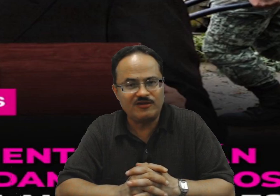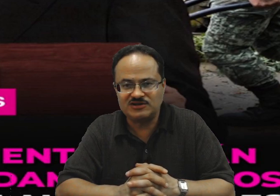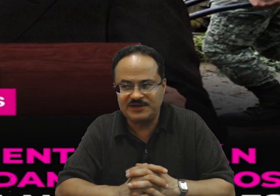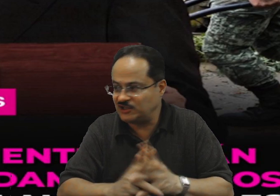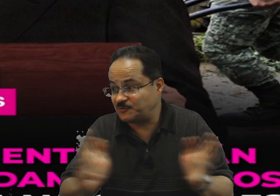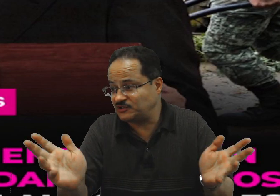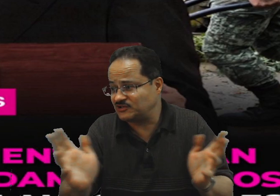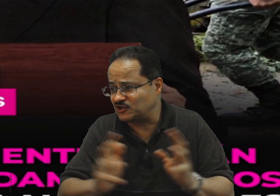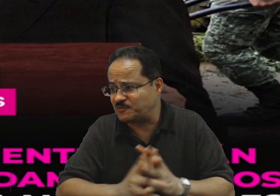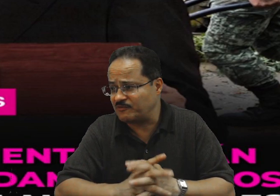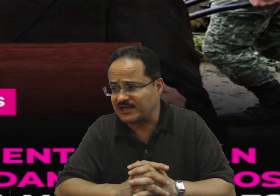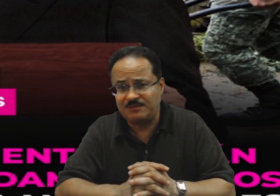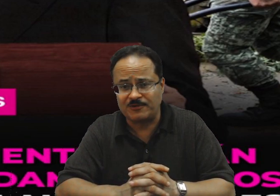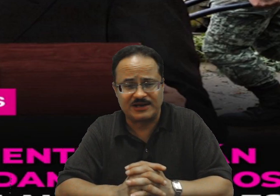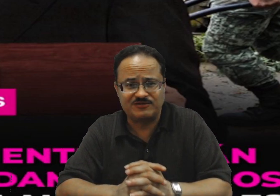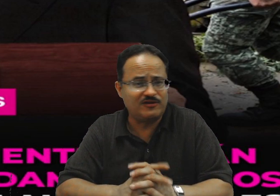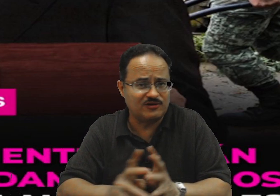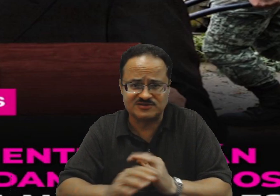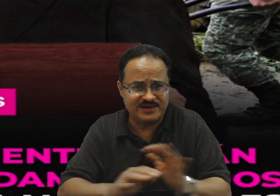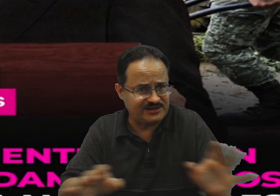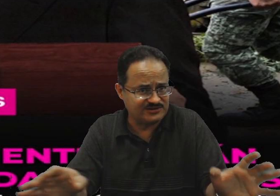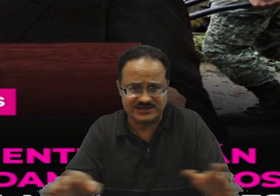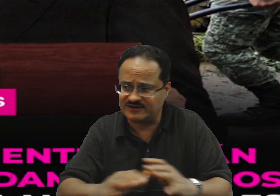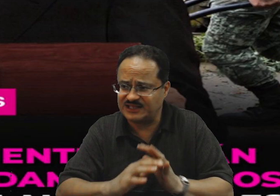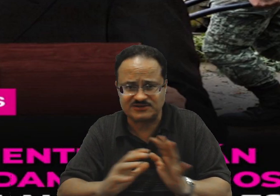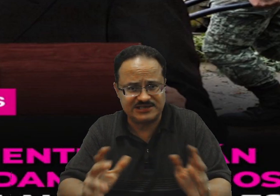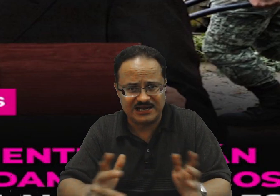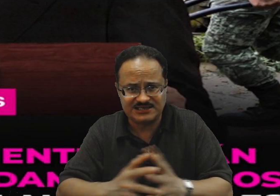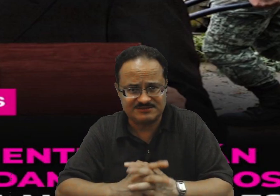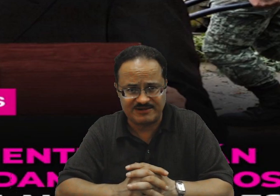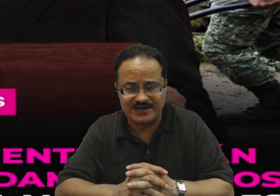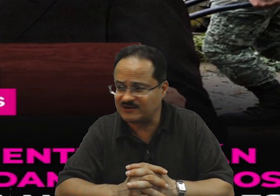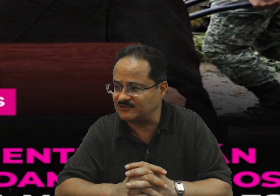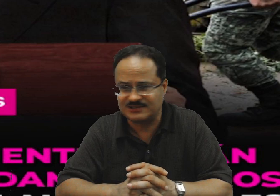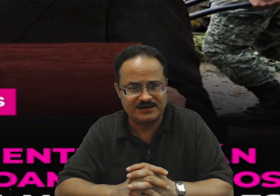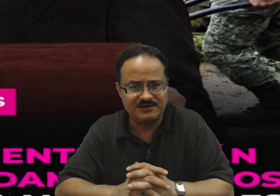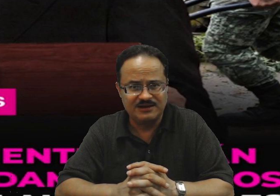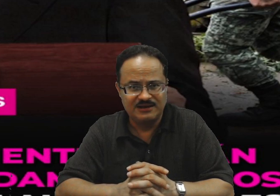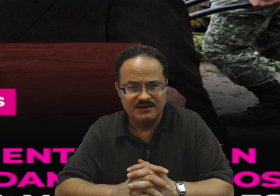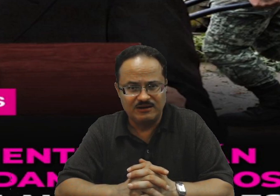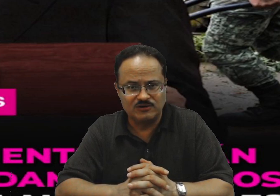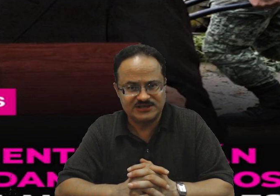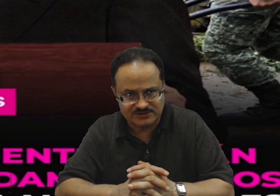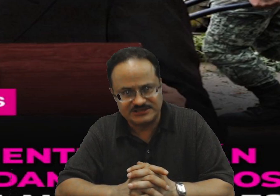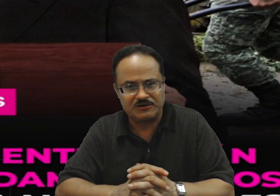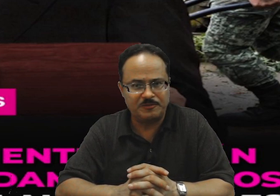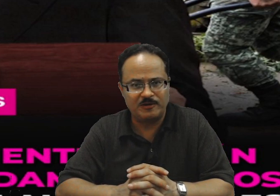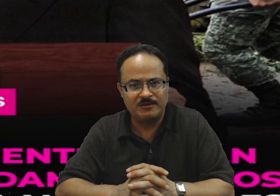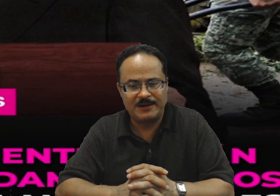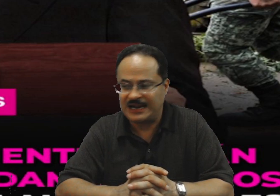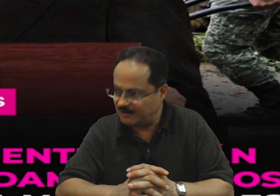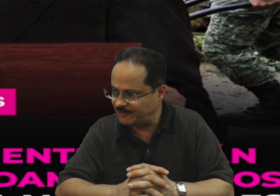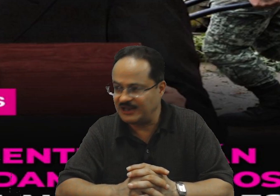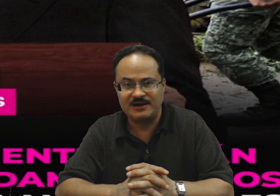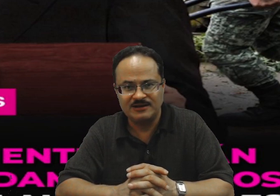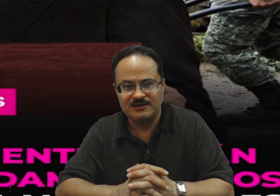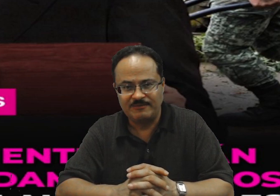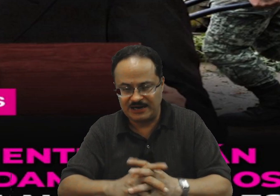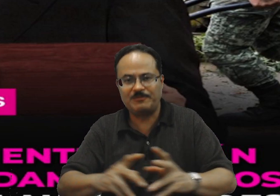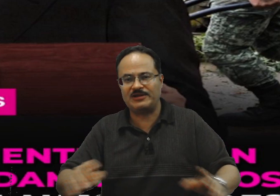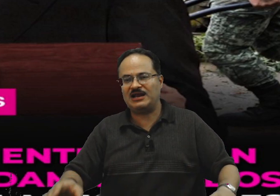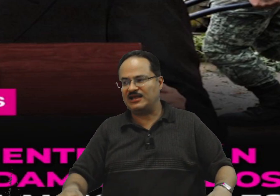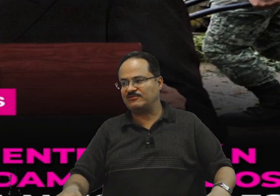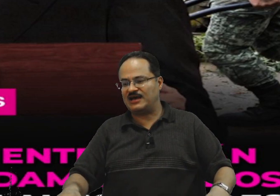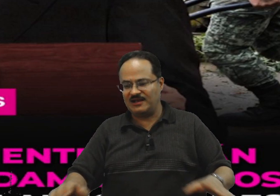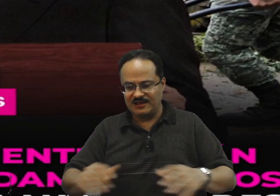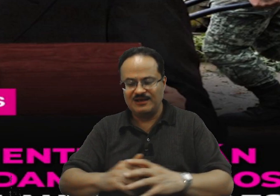todos los medios por eso no se los pongo aquí porque todos los medios y en redes sociales van a encontrar losos de acopio para para